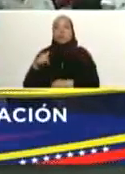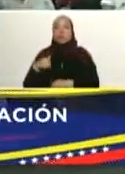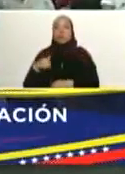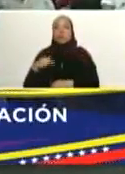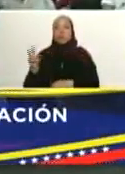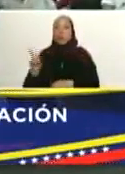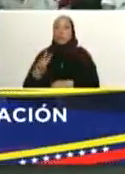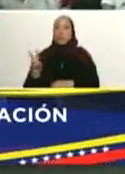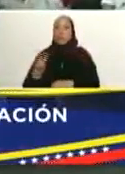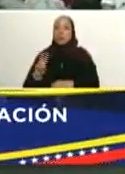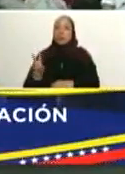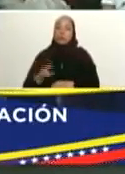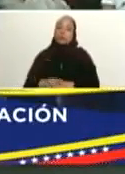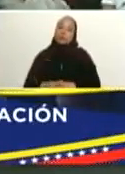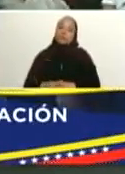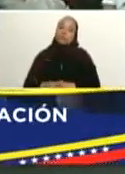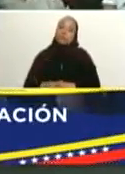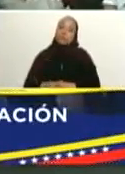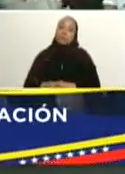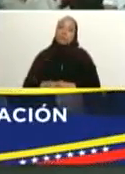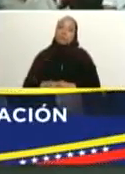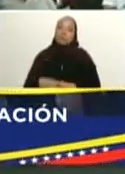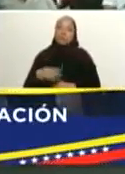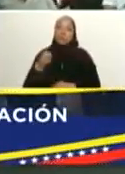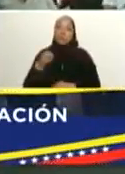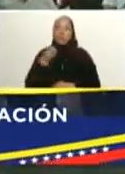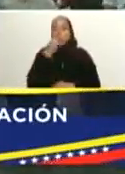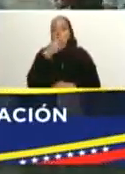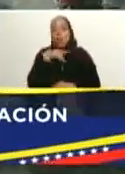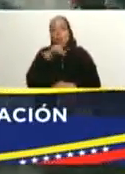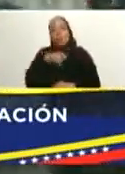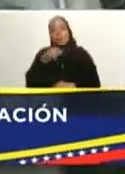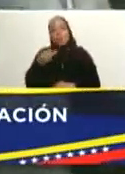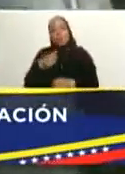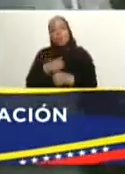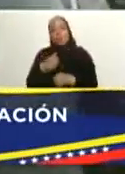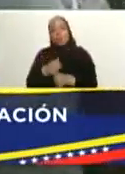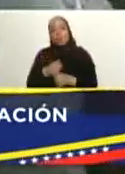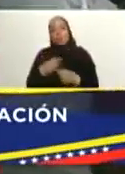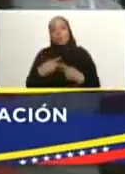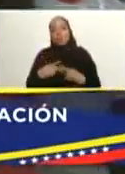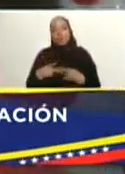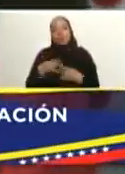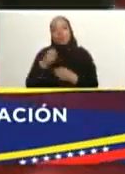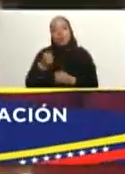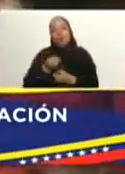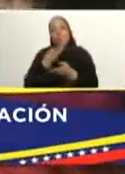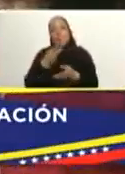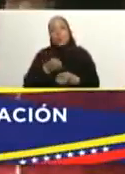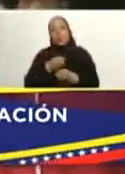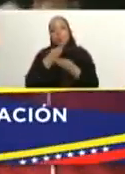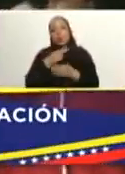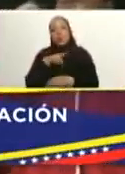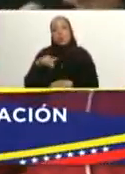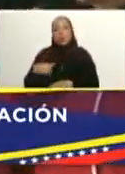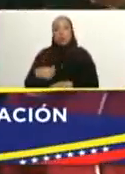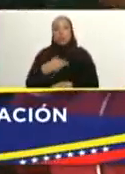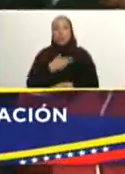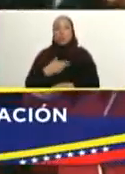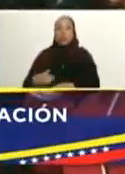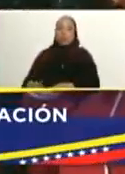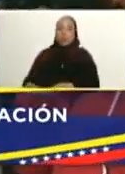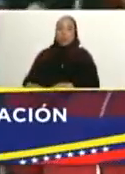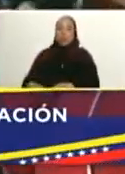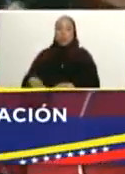en Venezuela, la transformación de la calidad educativa. Viceministro, un mensaje, que nuestro presidente